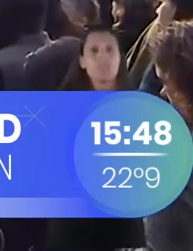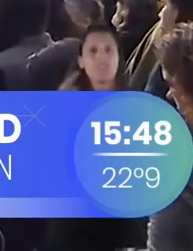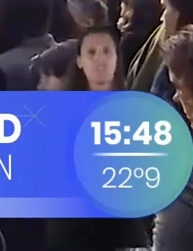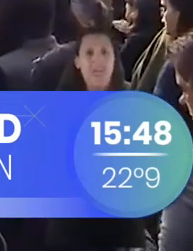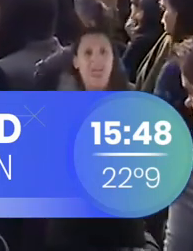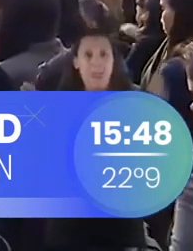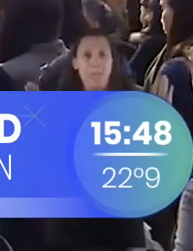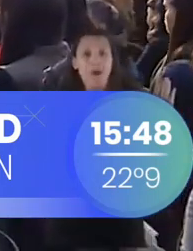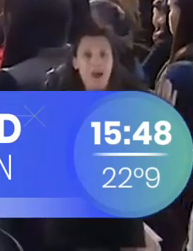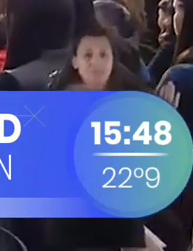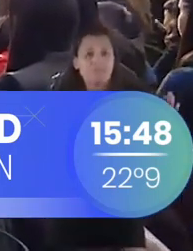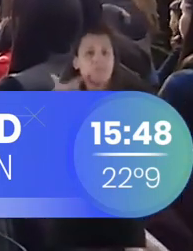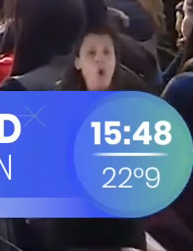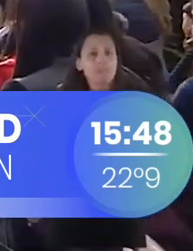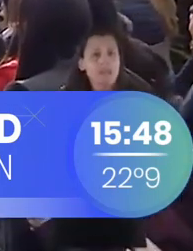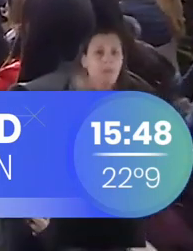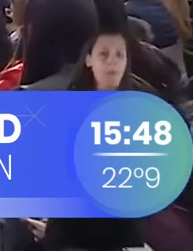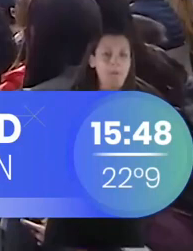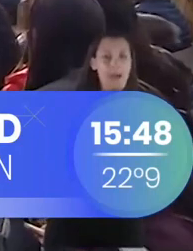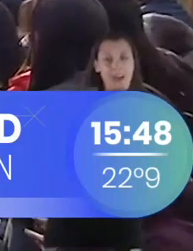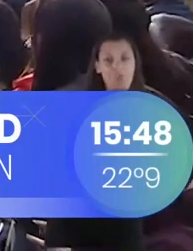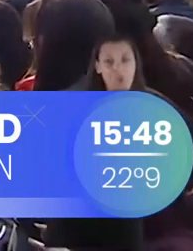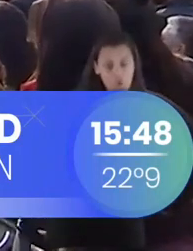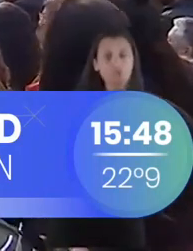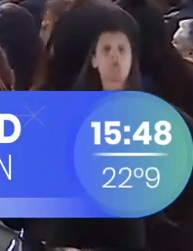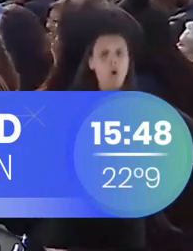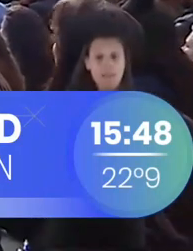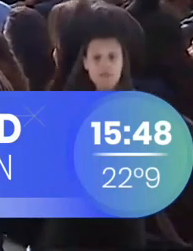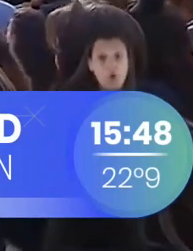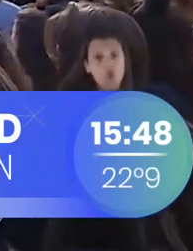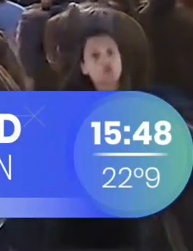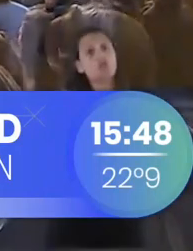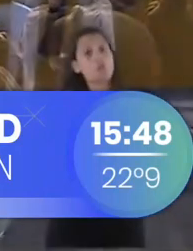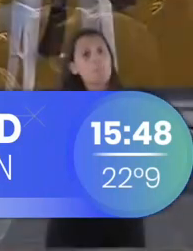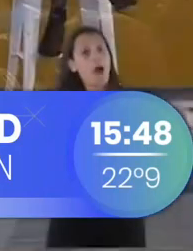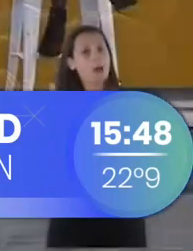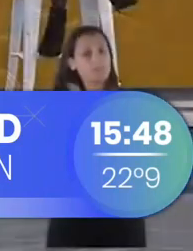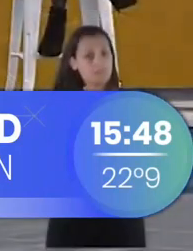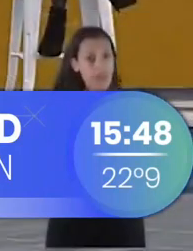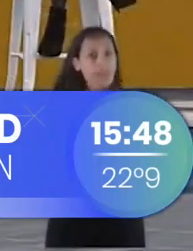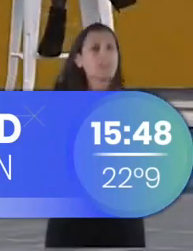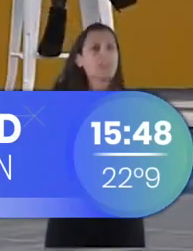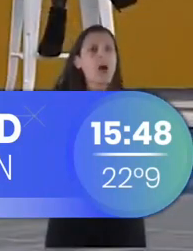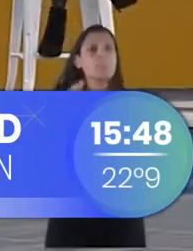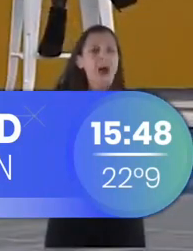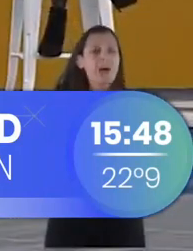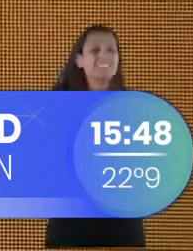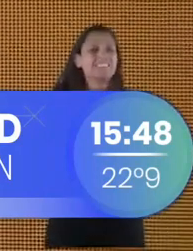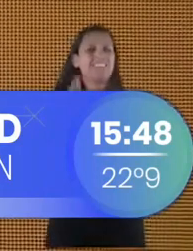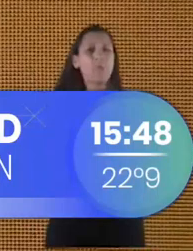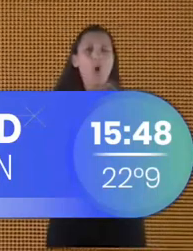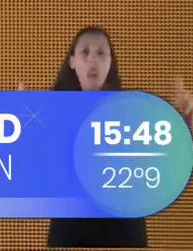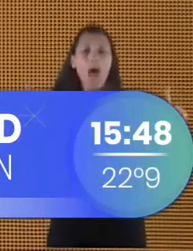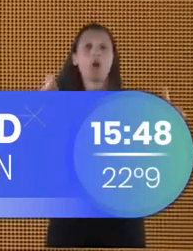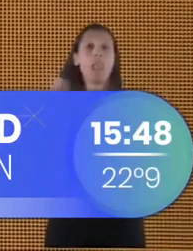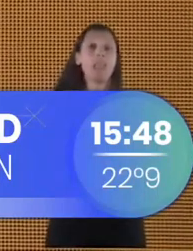así. Y por eso estamos ampliando las licencias por maternidad y por